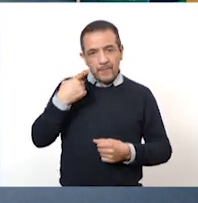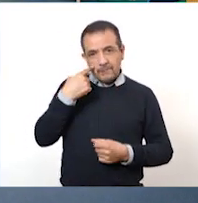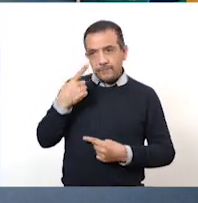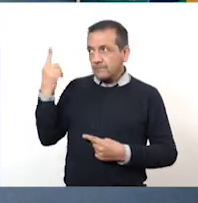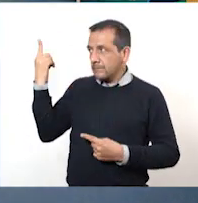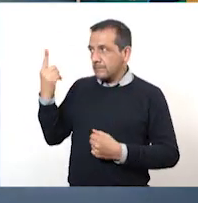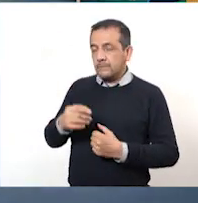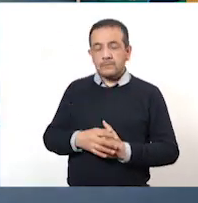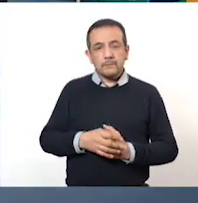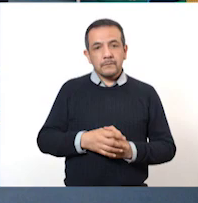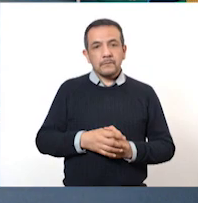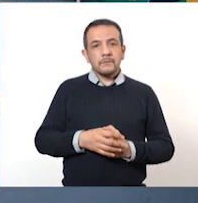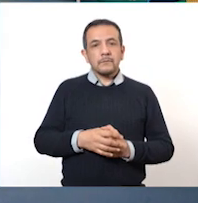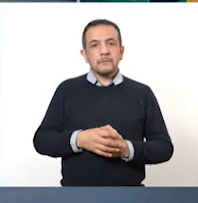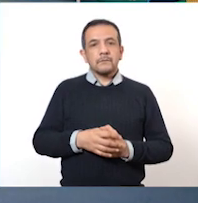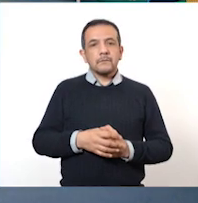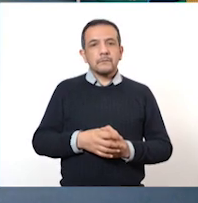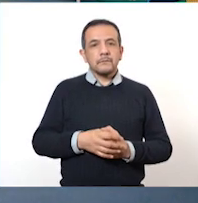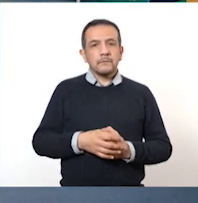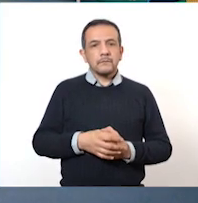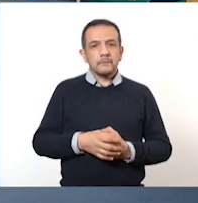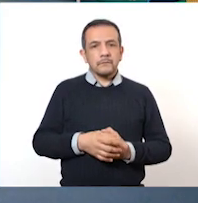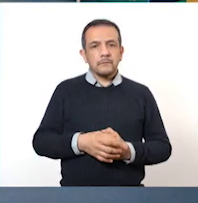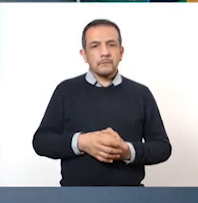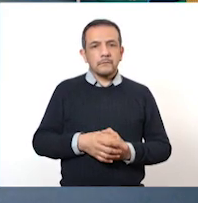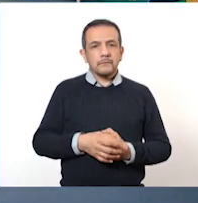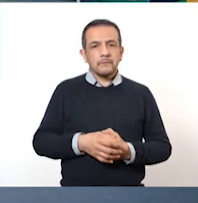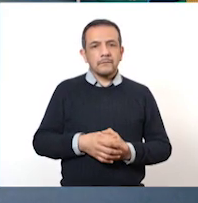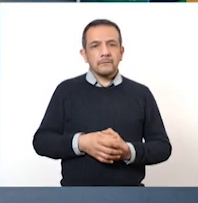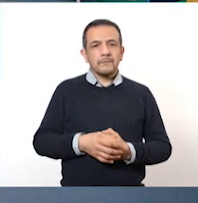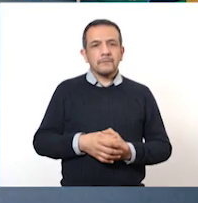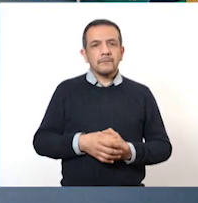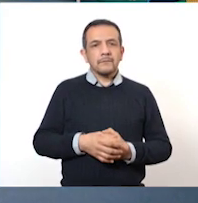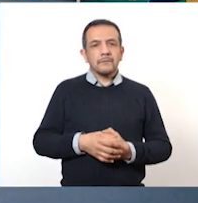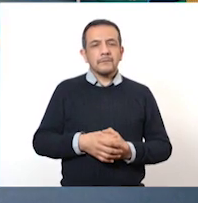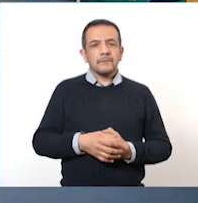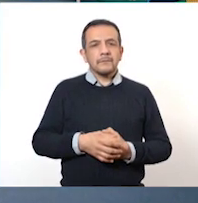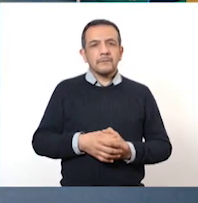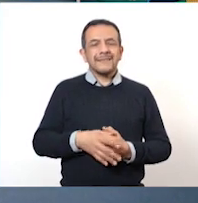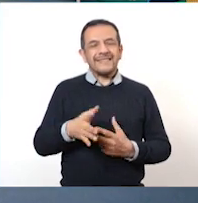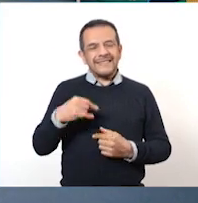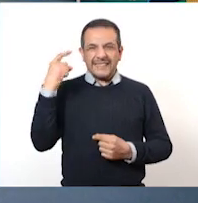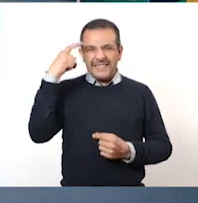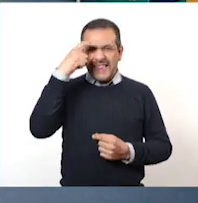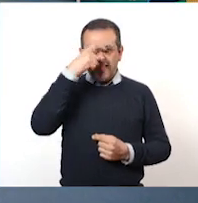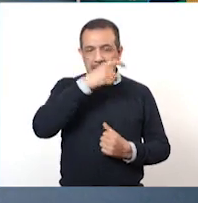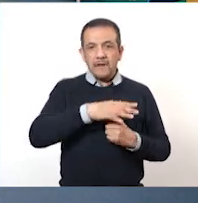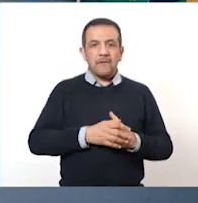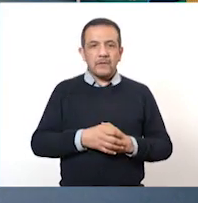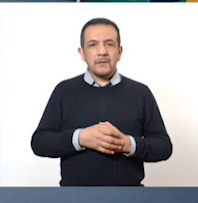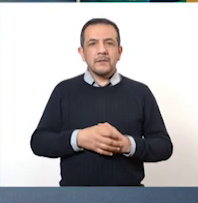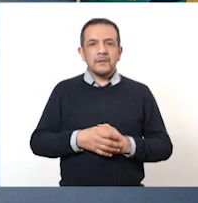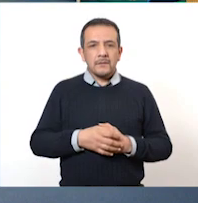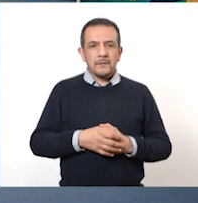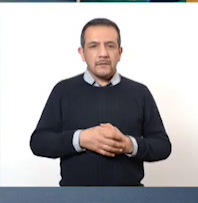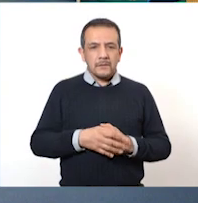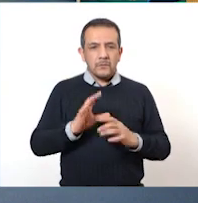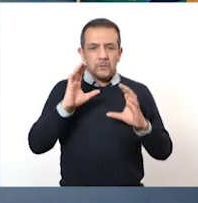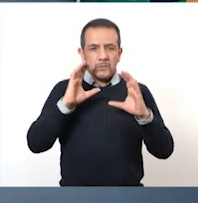una mano. ¡Oh! No tiene que botar. ¿Listo? Oh, eso está un poquito difícil.